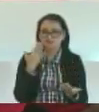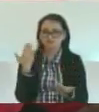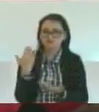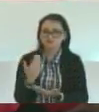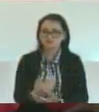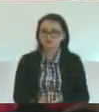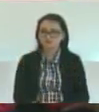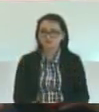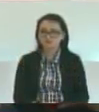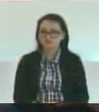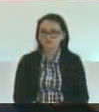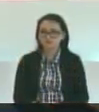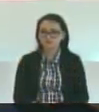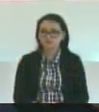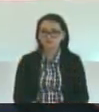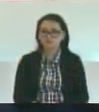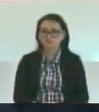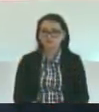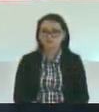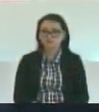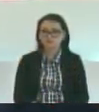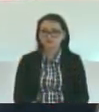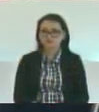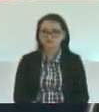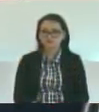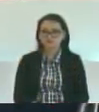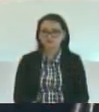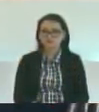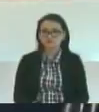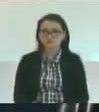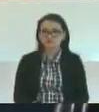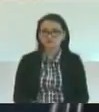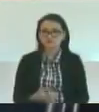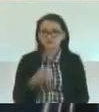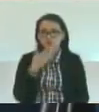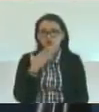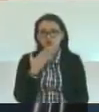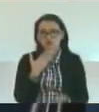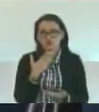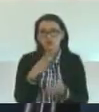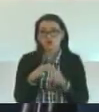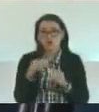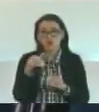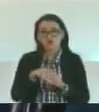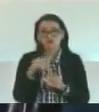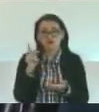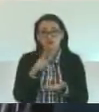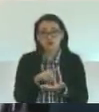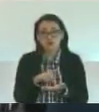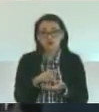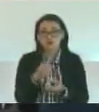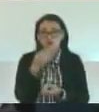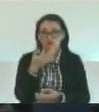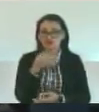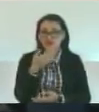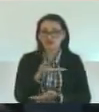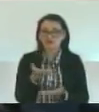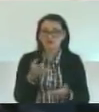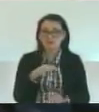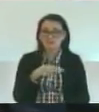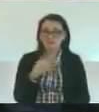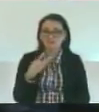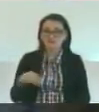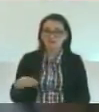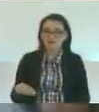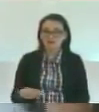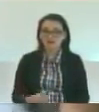Lucía Newman, bienvenida. Gracias. Muchas gracias. Bueno, siempre está en todas las elecciones aquí. Buenas tardes, presidente.